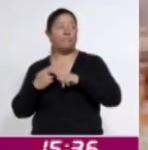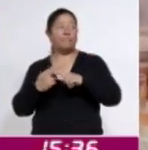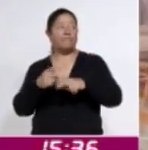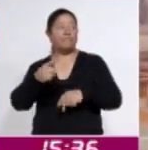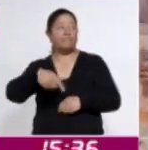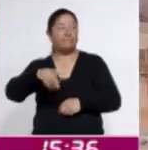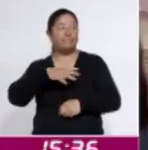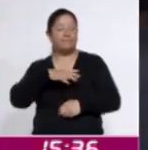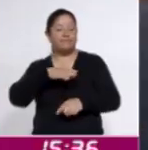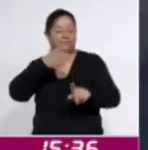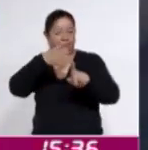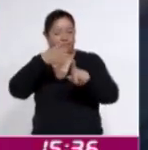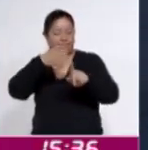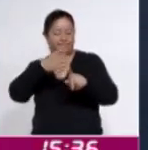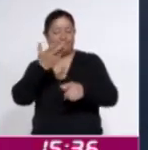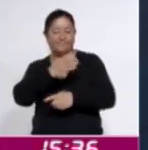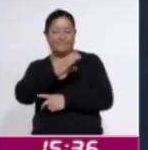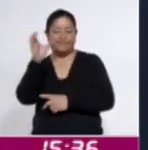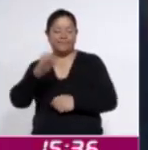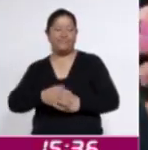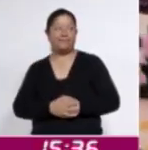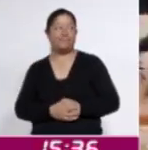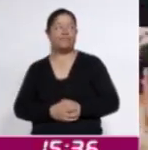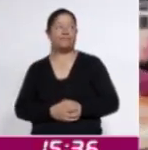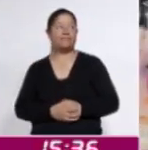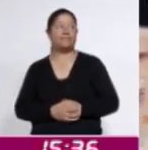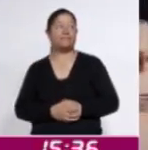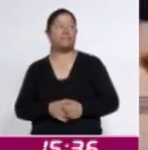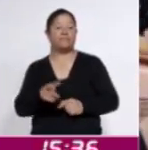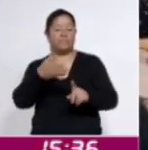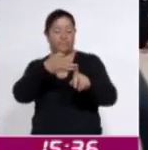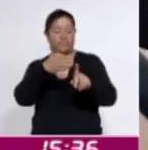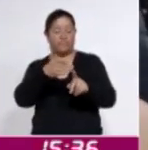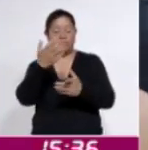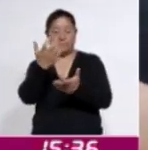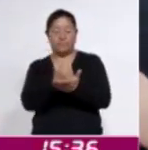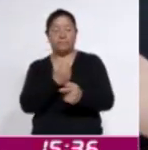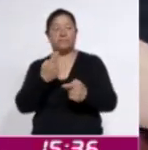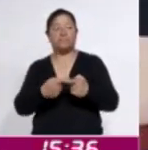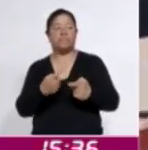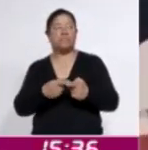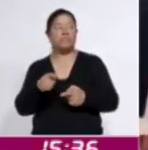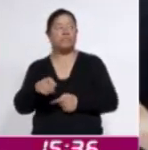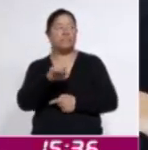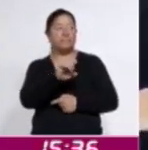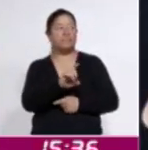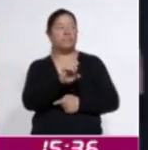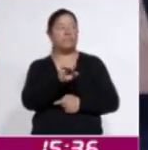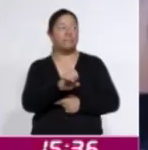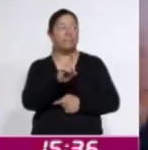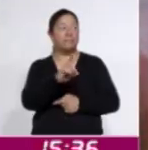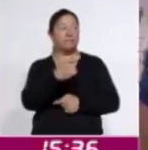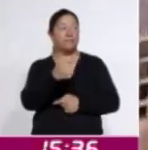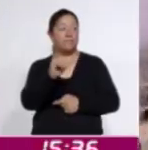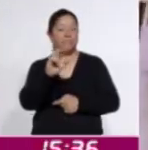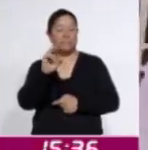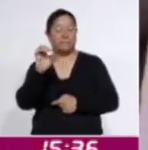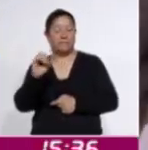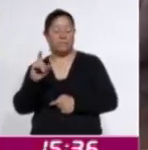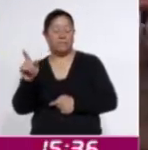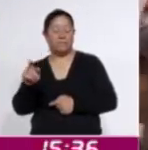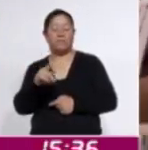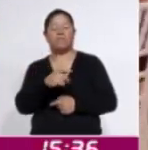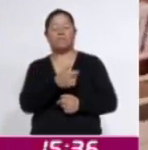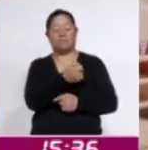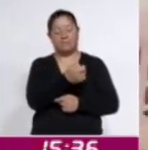estos segmentos. En ese sentido, quien recibió la presea fue Edgardo Romero Rodríguez, productor de amaranto,